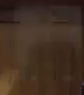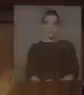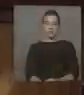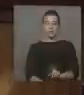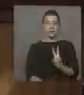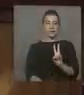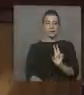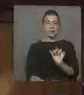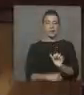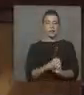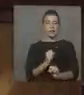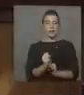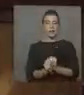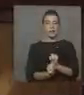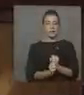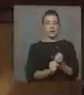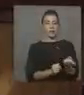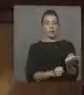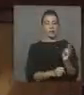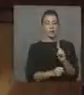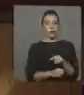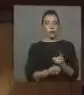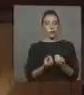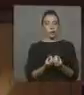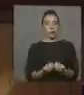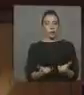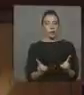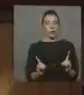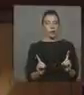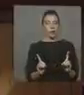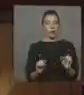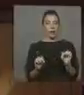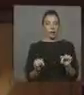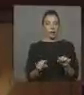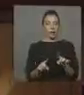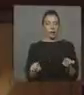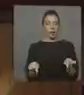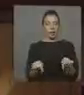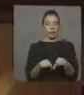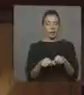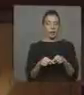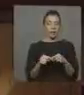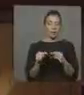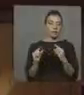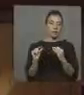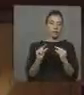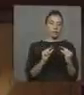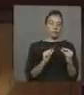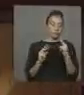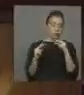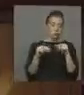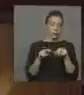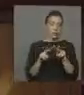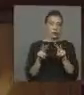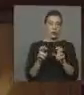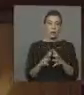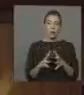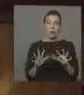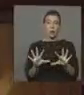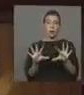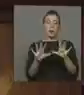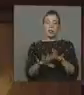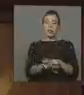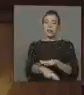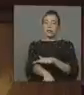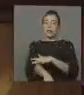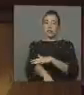Después de 26 años del retorno a la democracia, esta sala va a tratar este tema de tanto impacto y